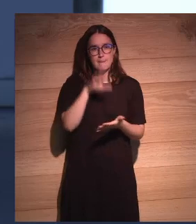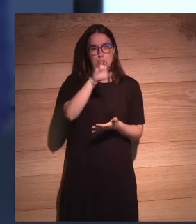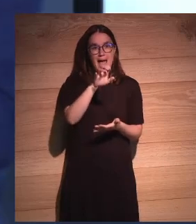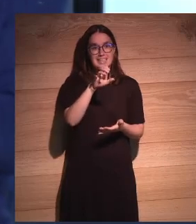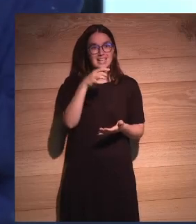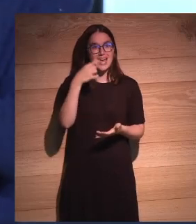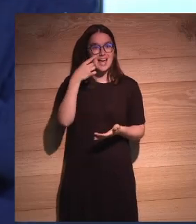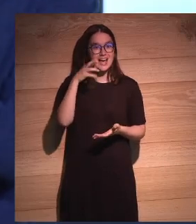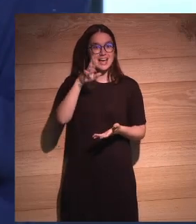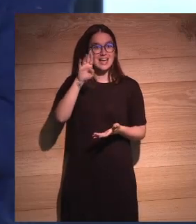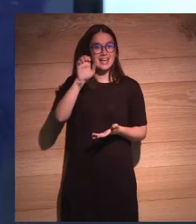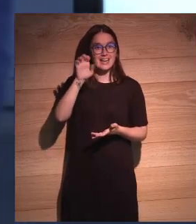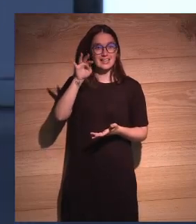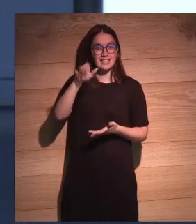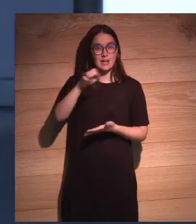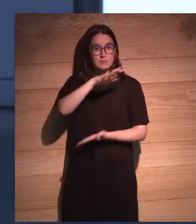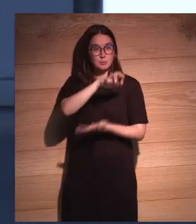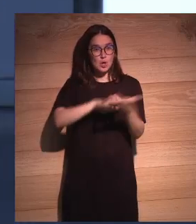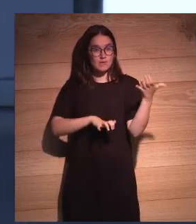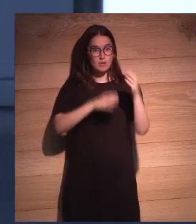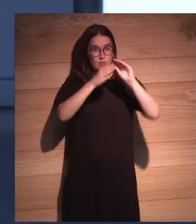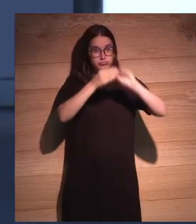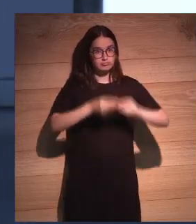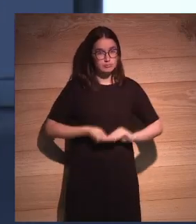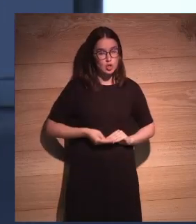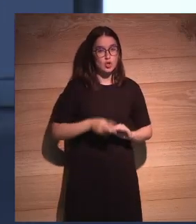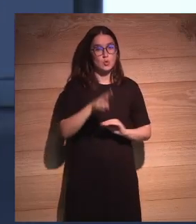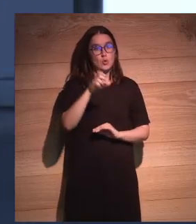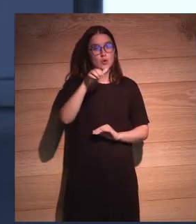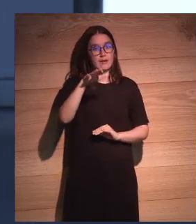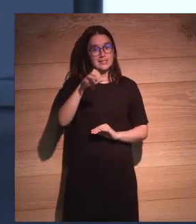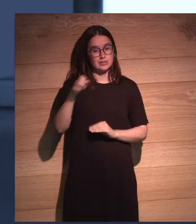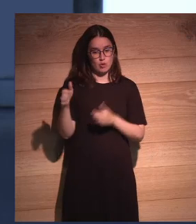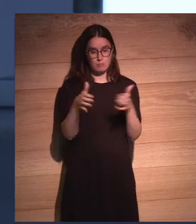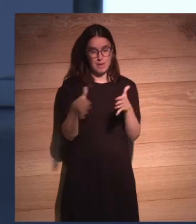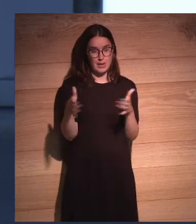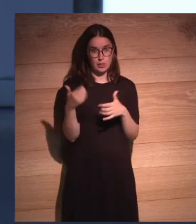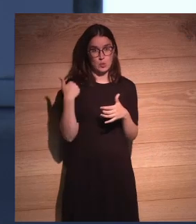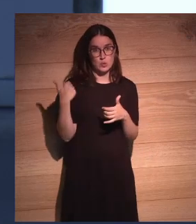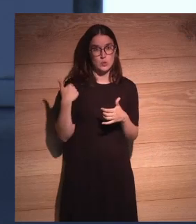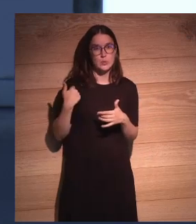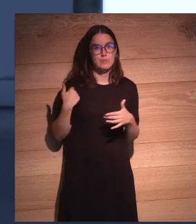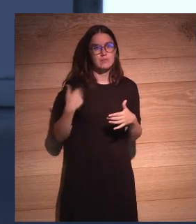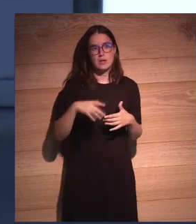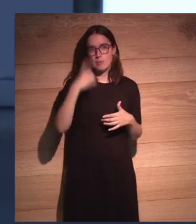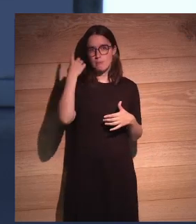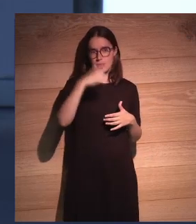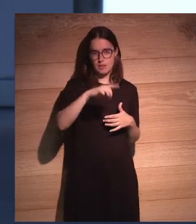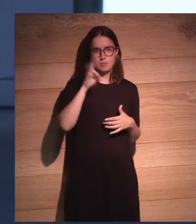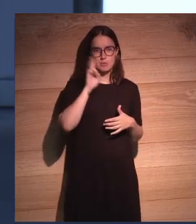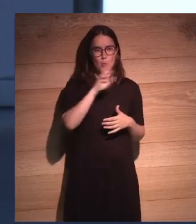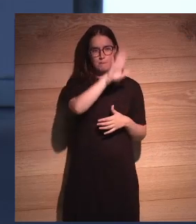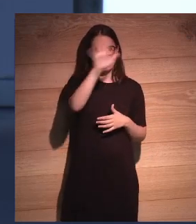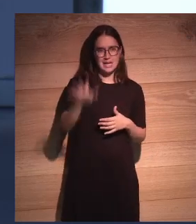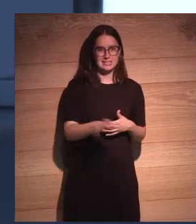Retiro nos hicimos eco de ese informe que se elaboró con la UNESCO en marzo pasado y vimos que hay